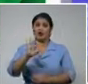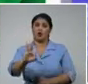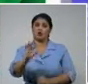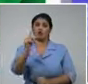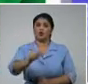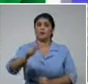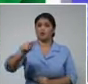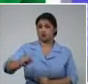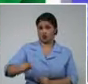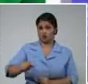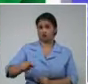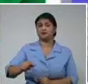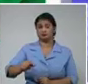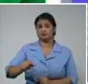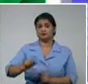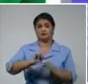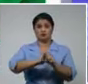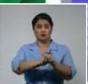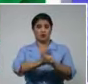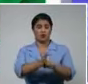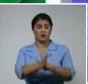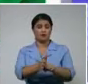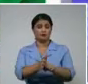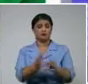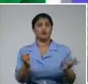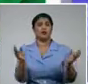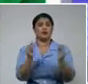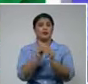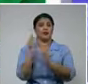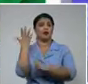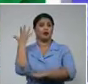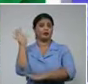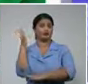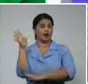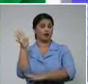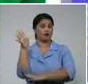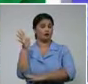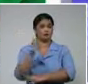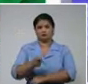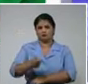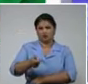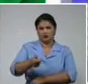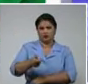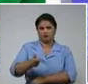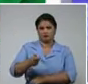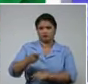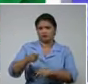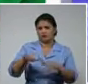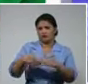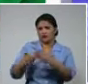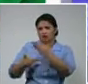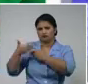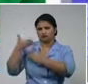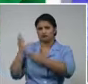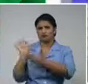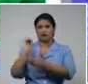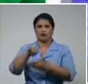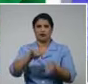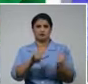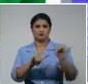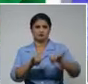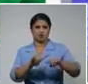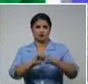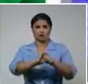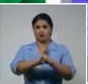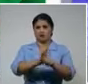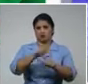8 personas con COVID-19 que arribaron recientemente a Cuba y se hizo el diagnóstico por el protocolo